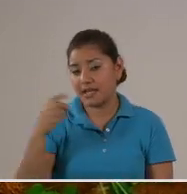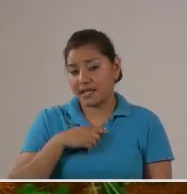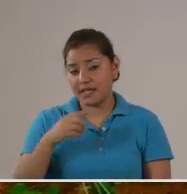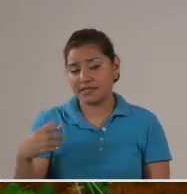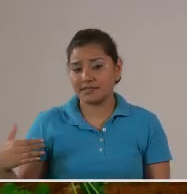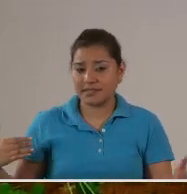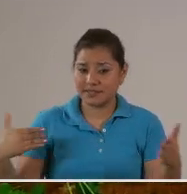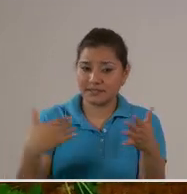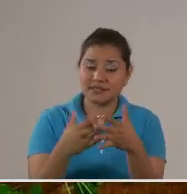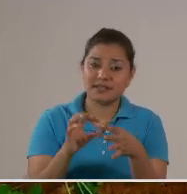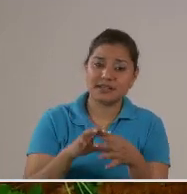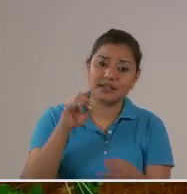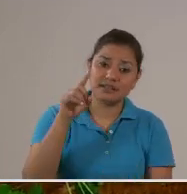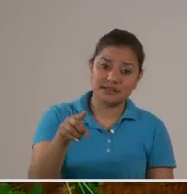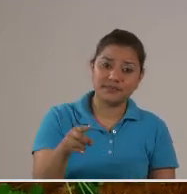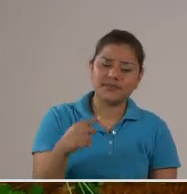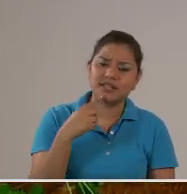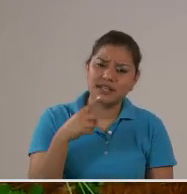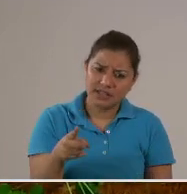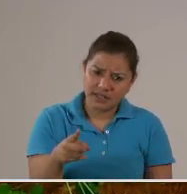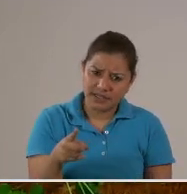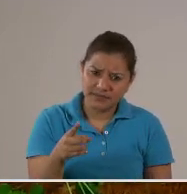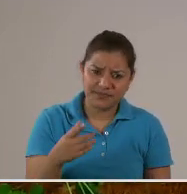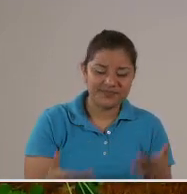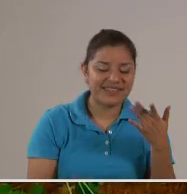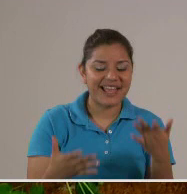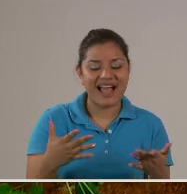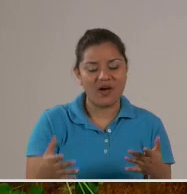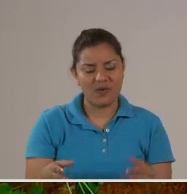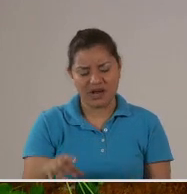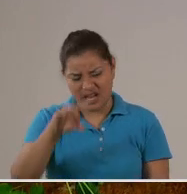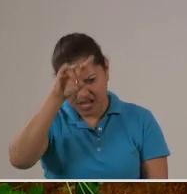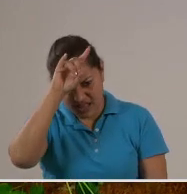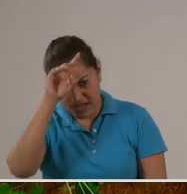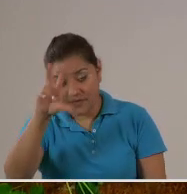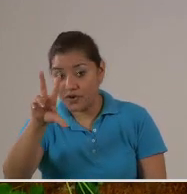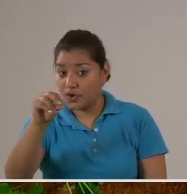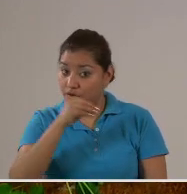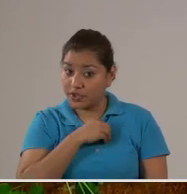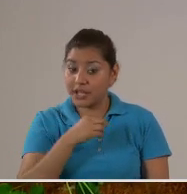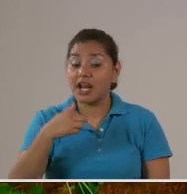tuya pero dile al hermano aunque el no quiera yo te voy a